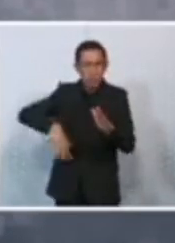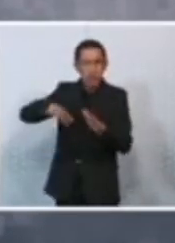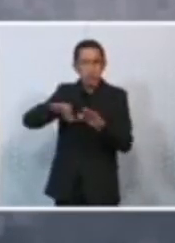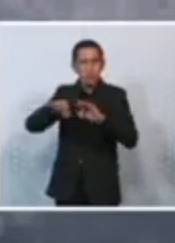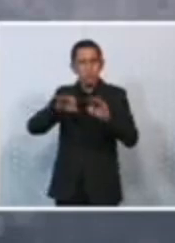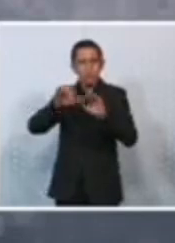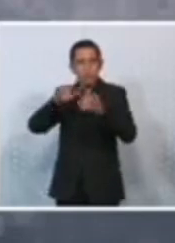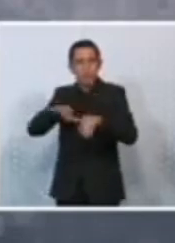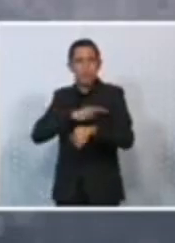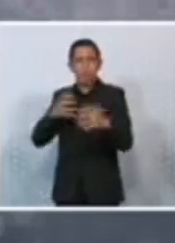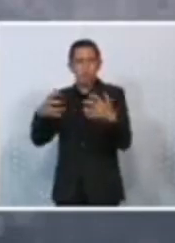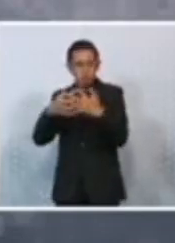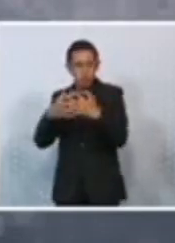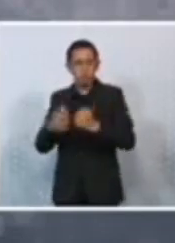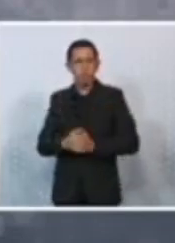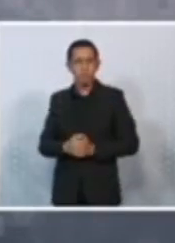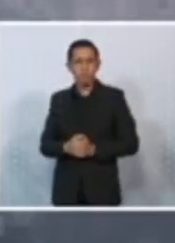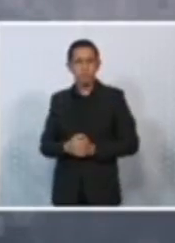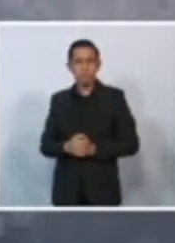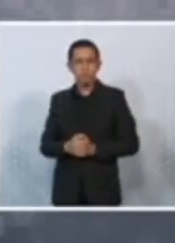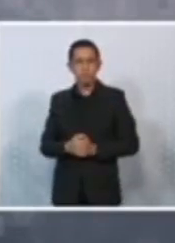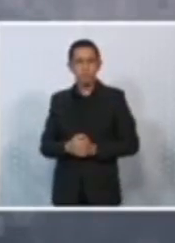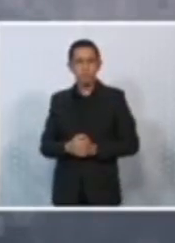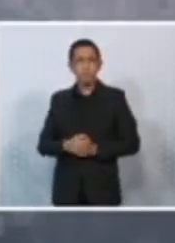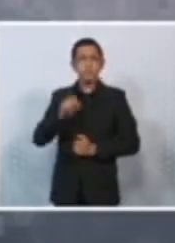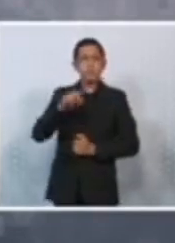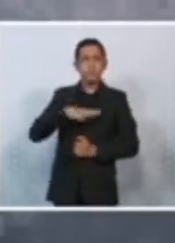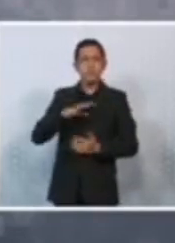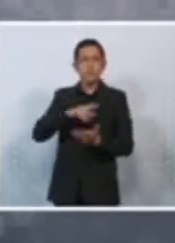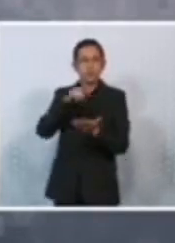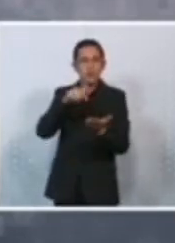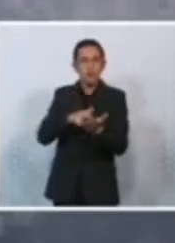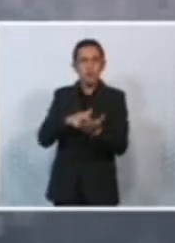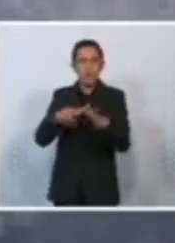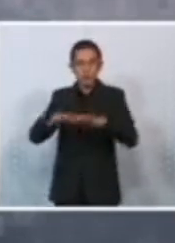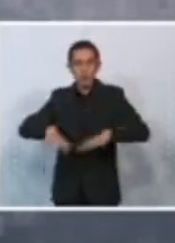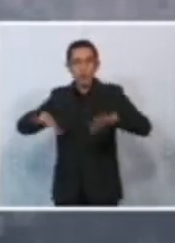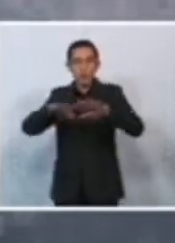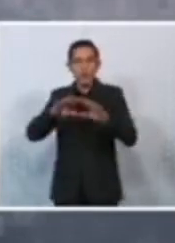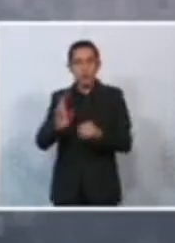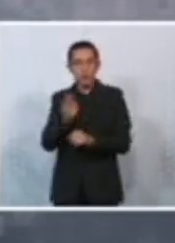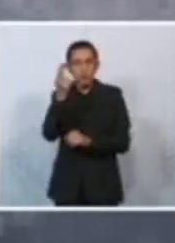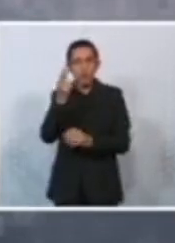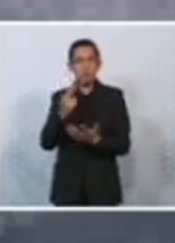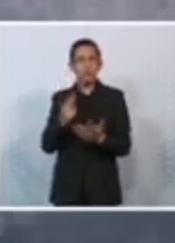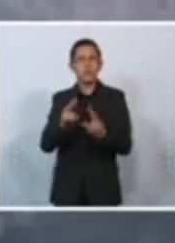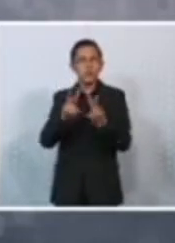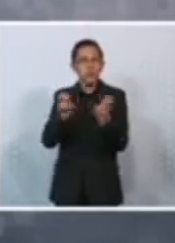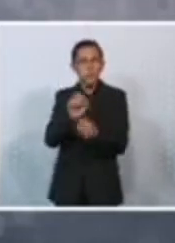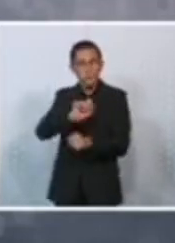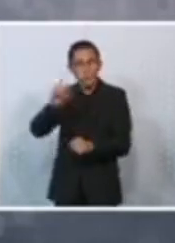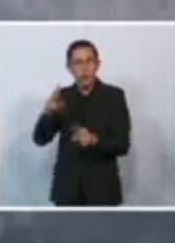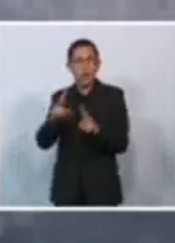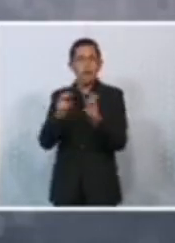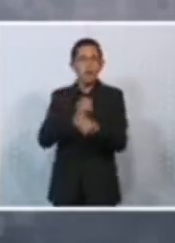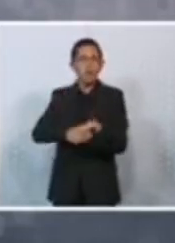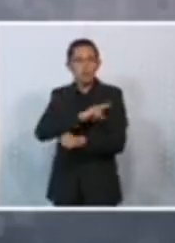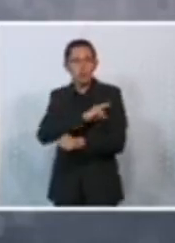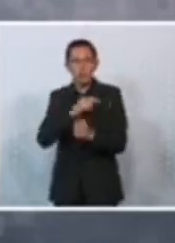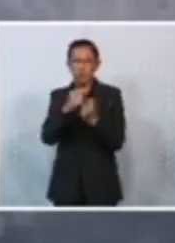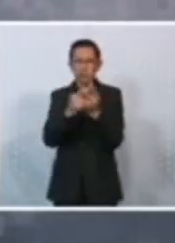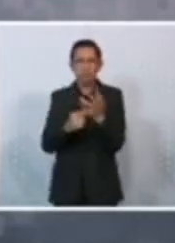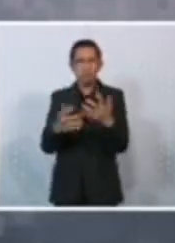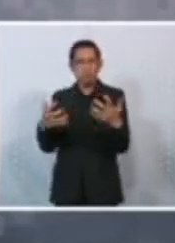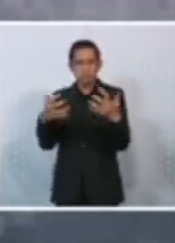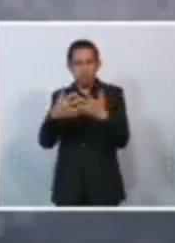financieros centros logísticos y ciudades de la salud vamos a darle profundidad a nuestra economía y de diversificar